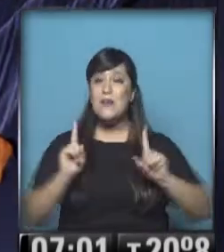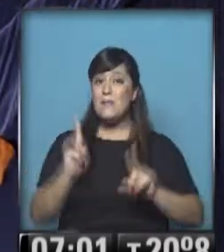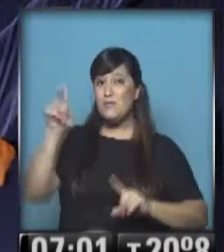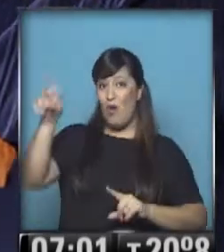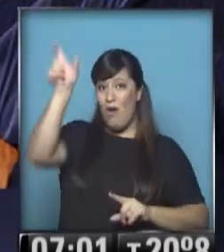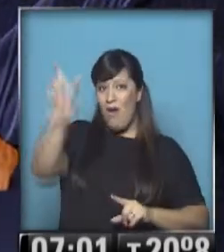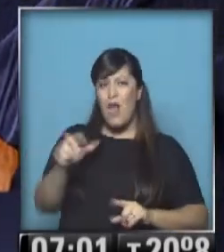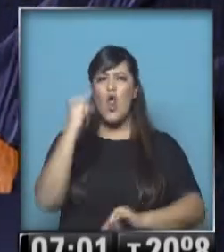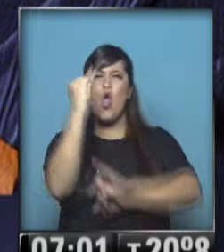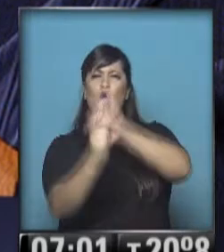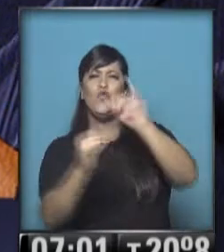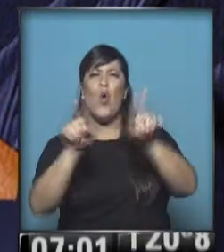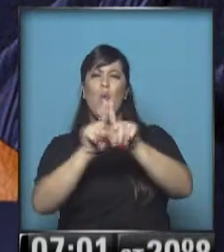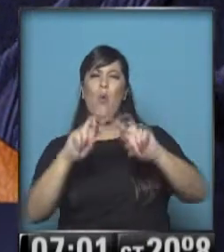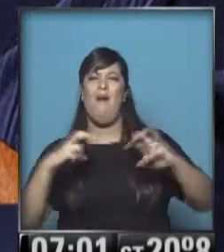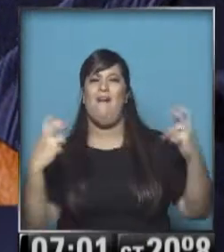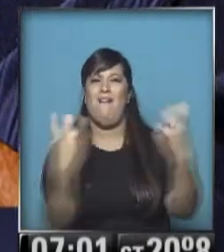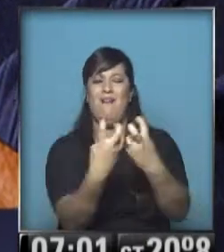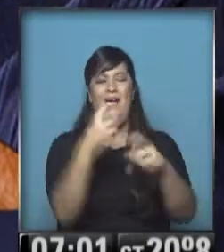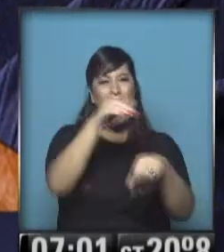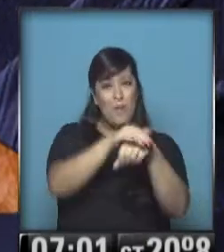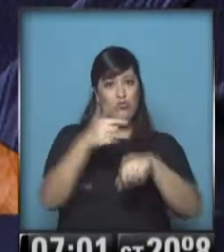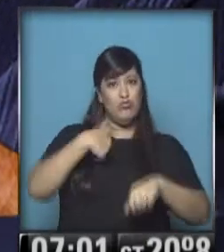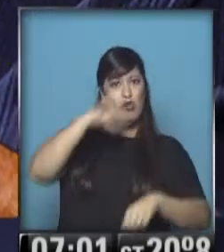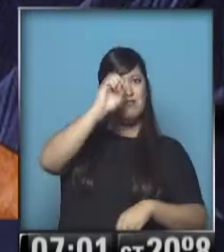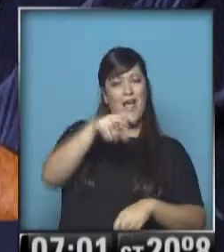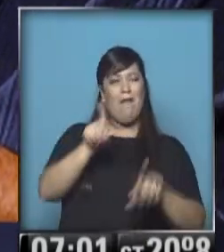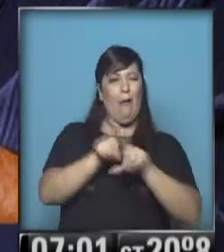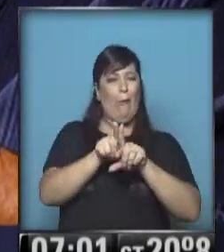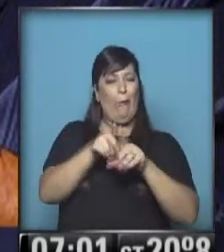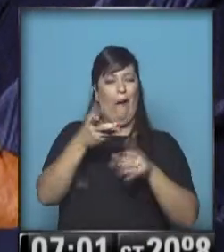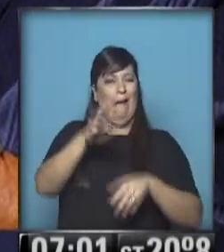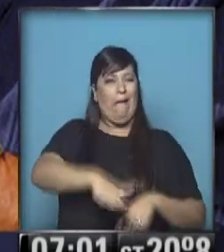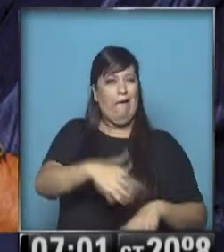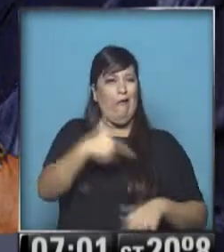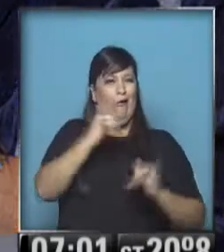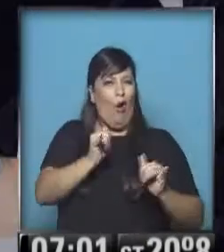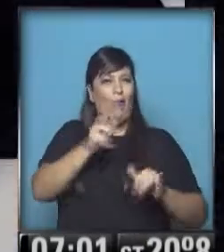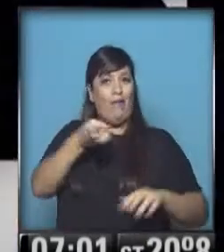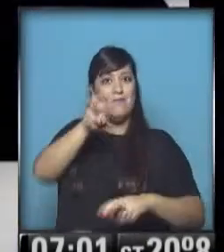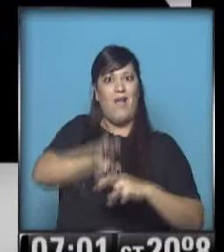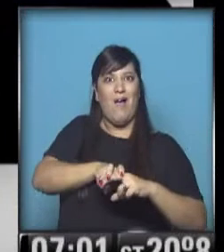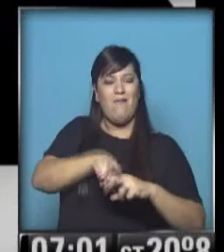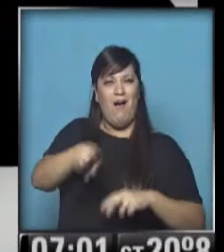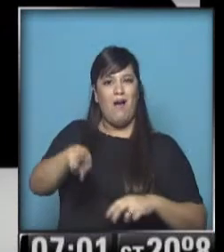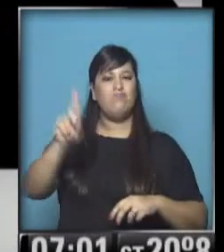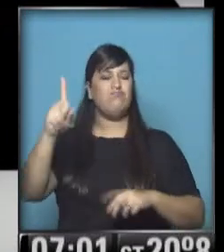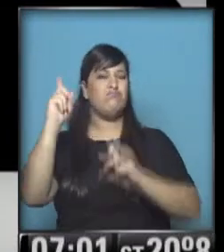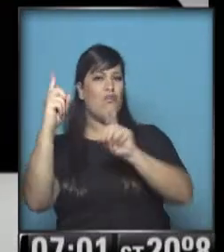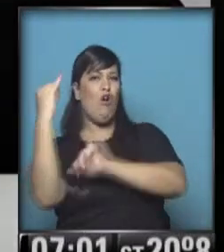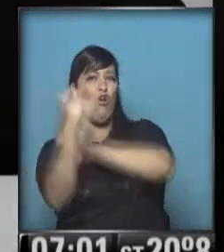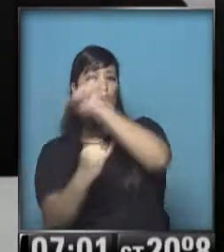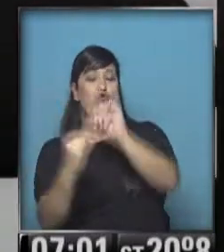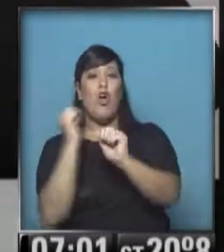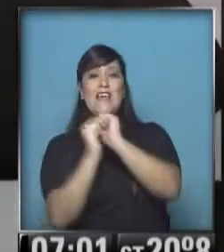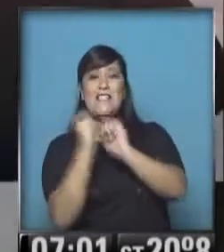historia ahí en la rueda de amigos donde yo estaba de colado, era muy chiquilín, muy jovencito. Y era una historia